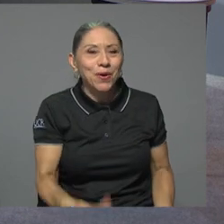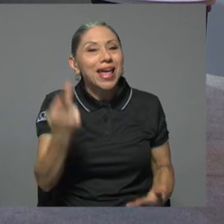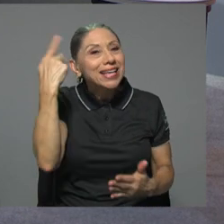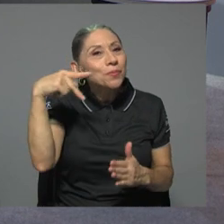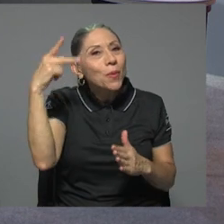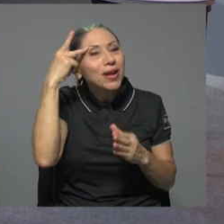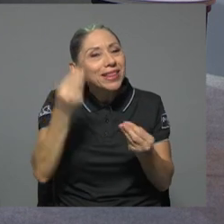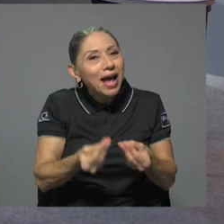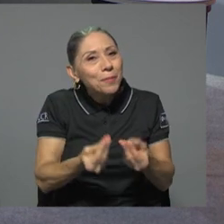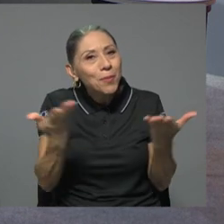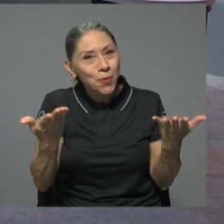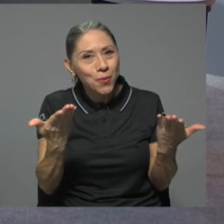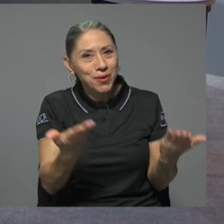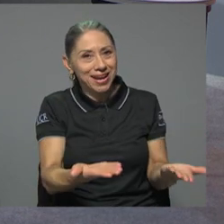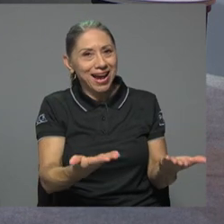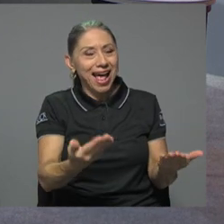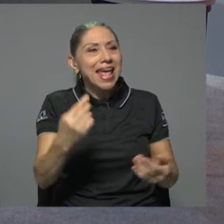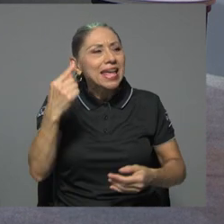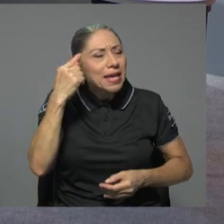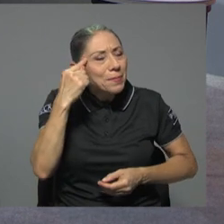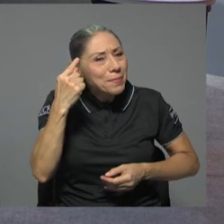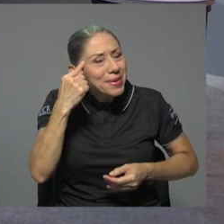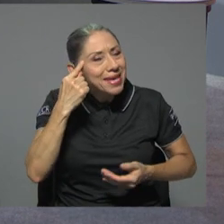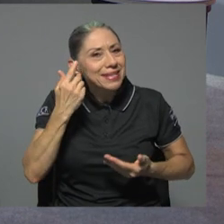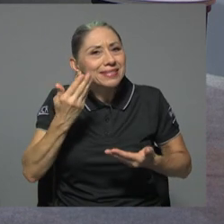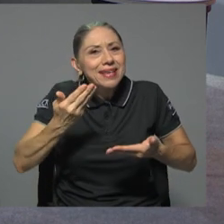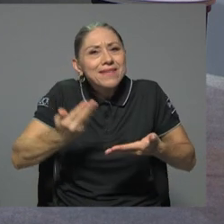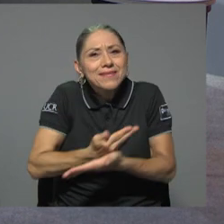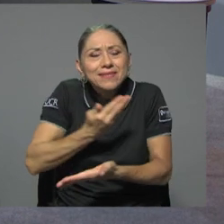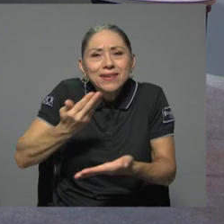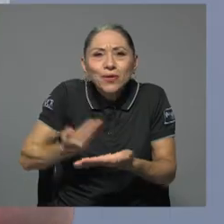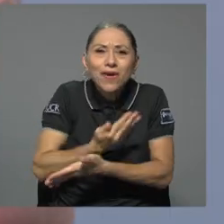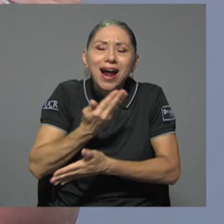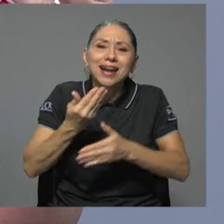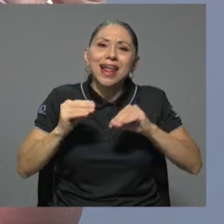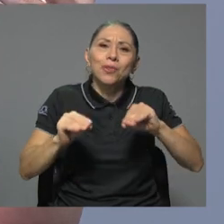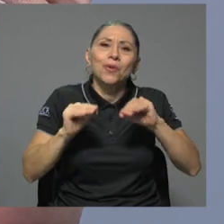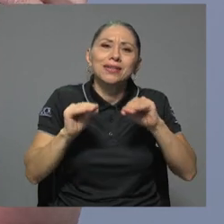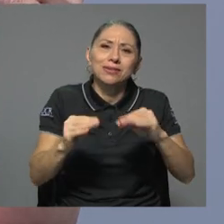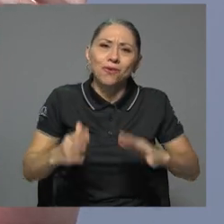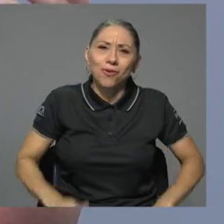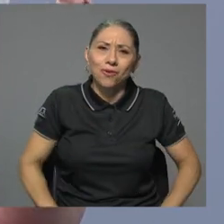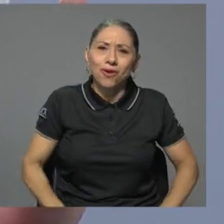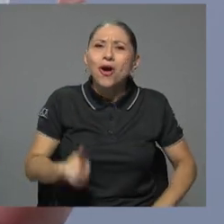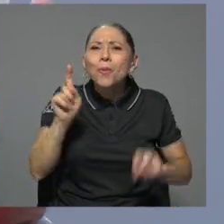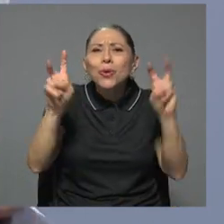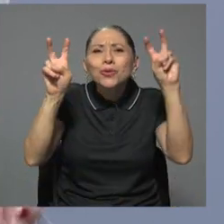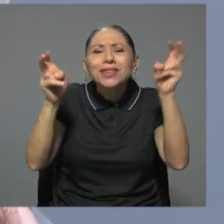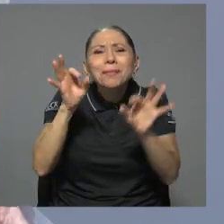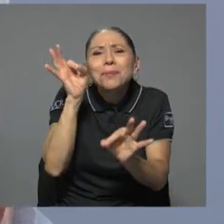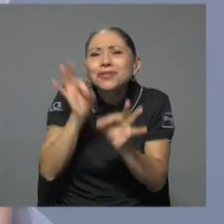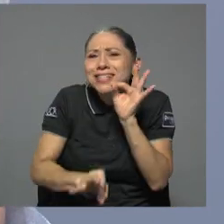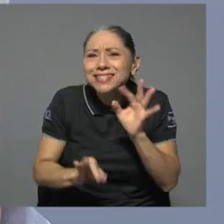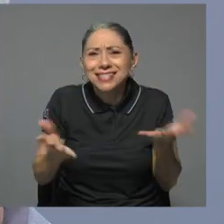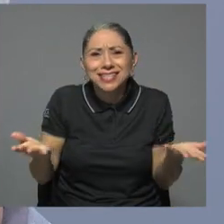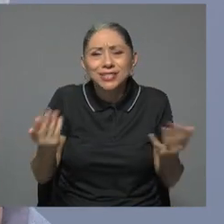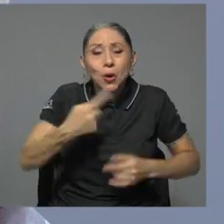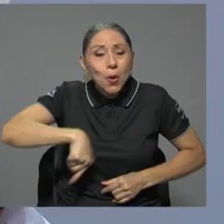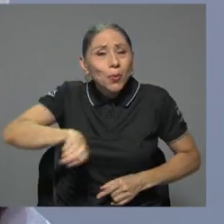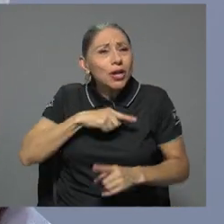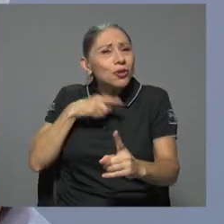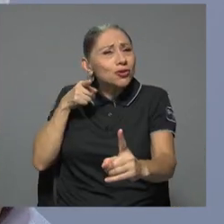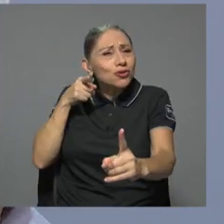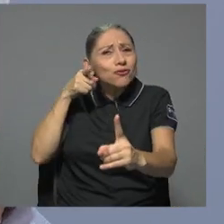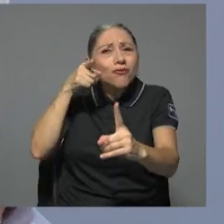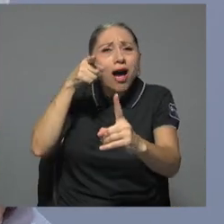pública que piense en renovar la educación incluso por un tema muy sencillo porque vamos a hacer nuevas hacia nuevos